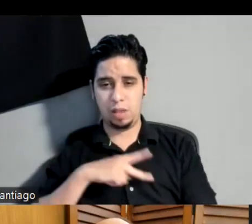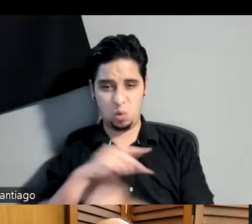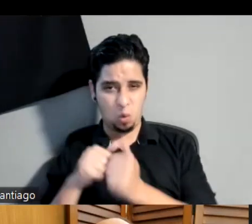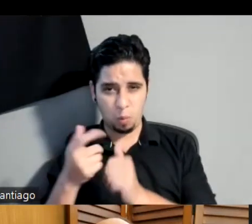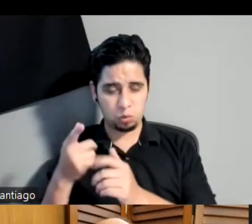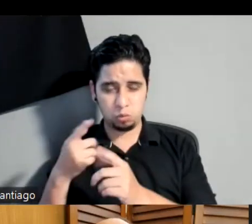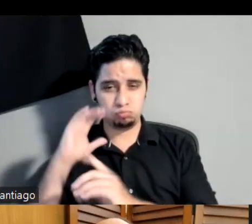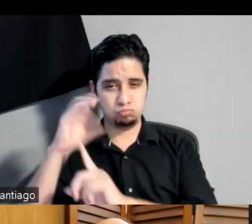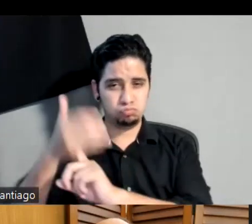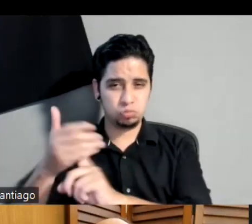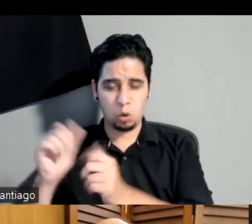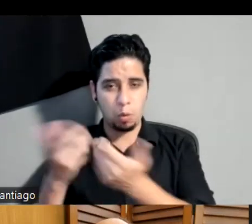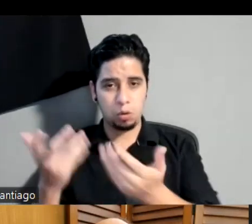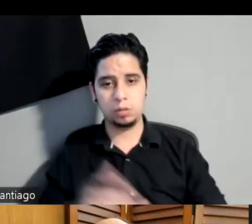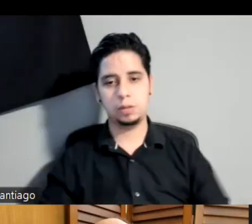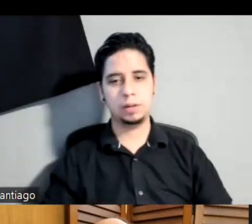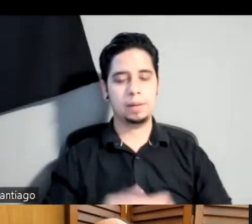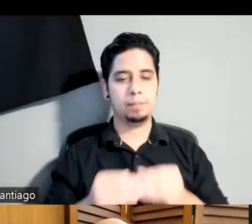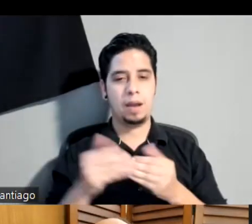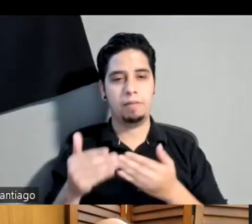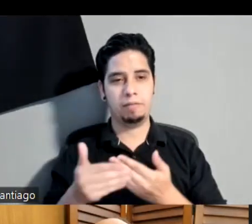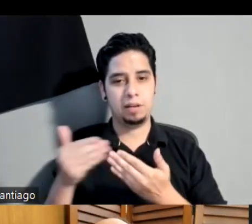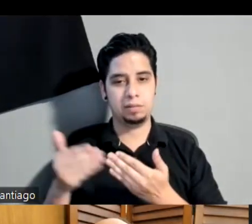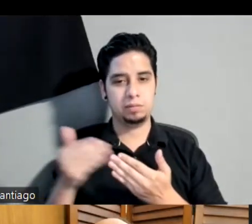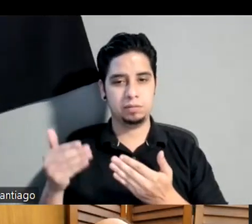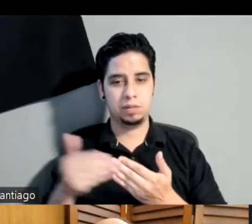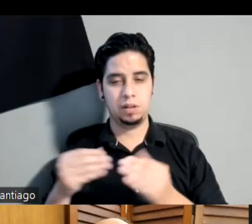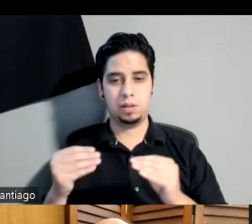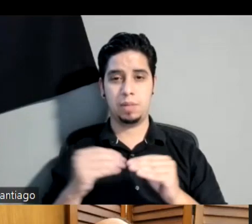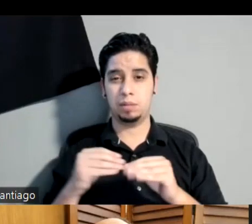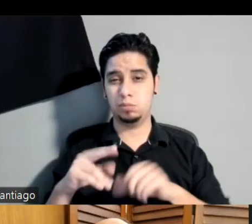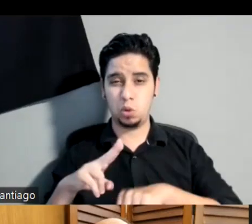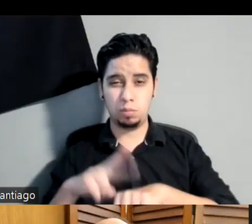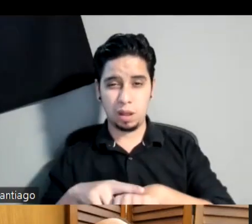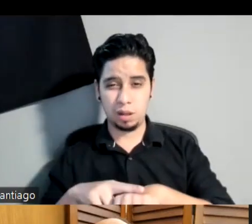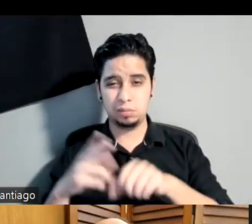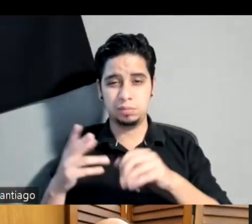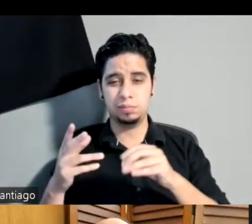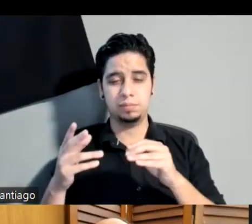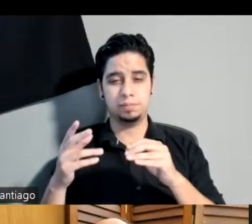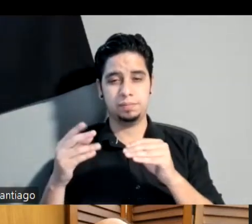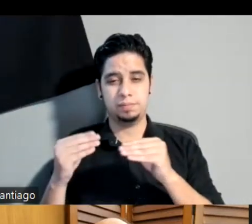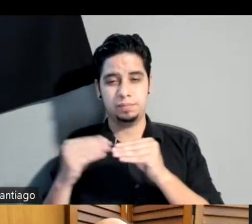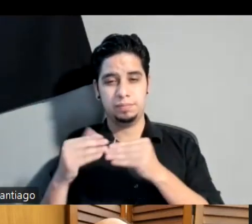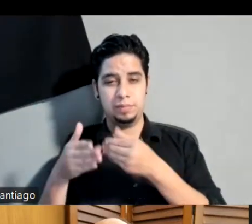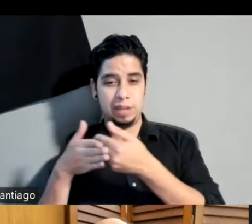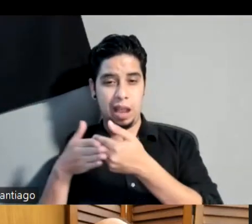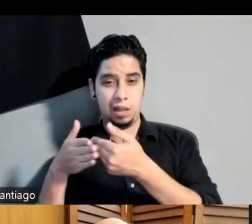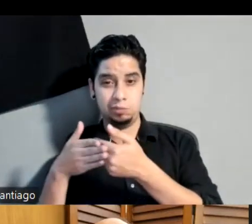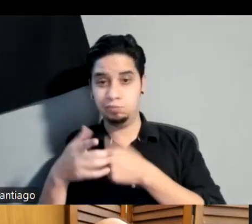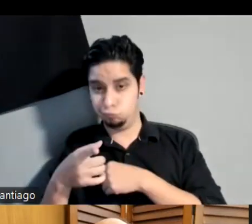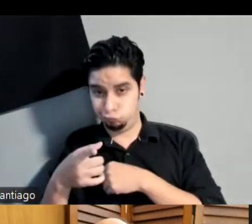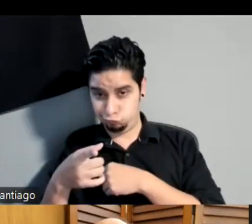Ah, pues eso me hace mucho más fácil porque mucho más cotidiano. Más cercano. Más